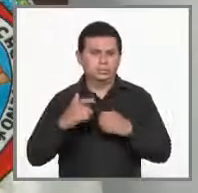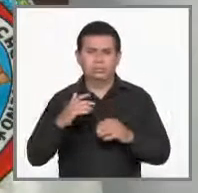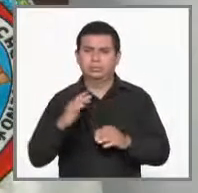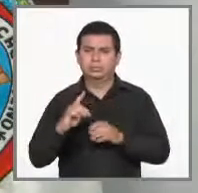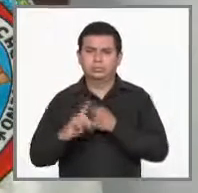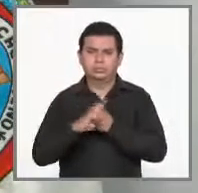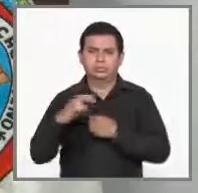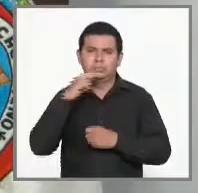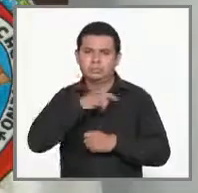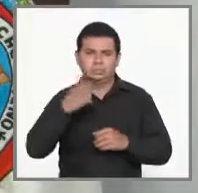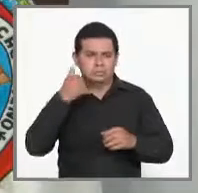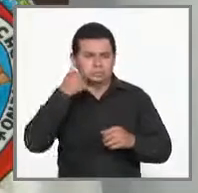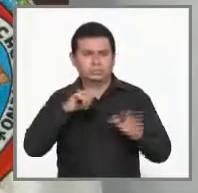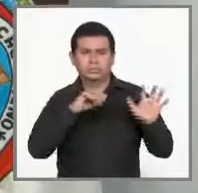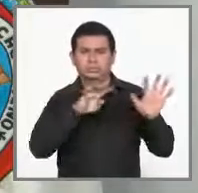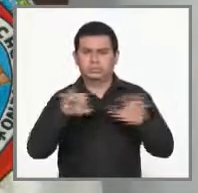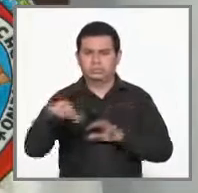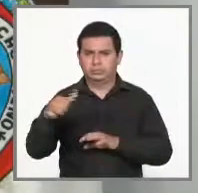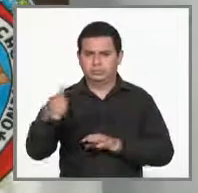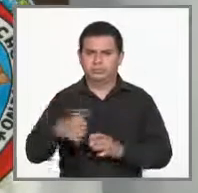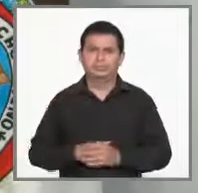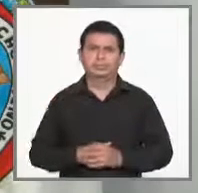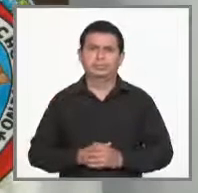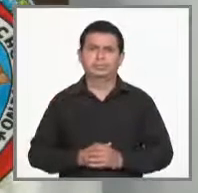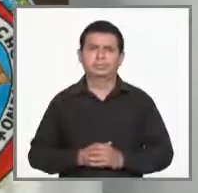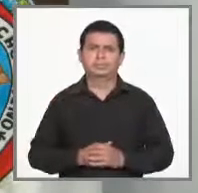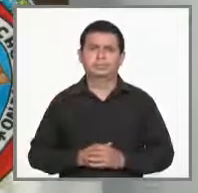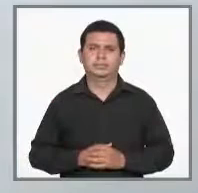marcar todavía al 911